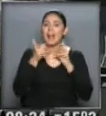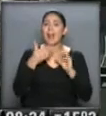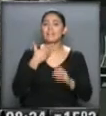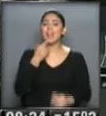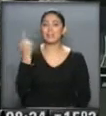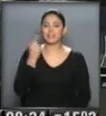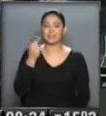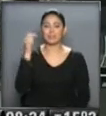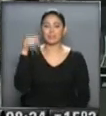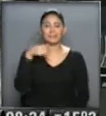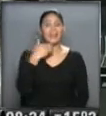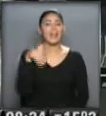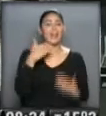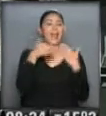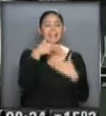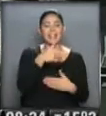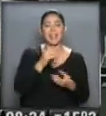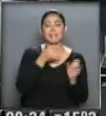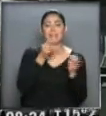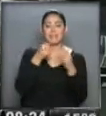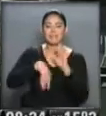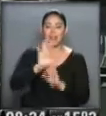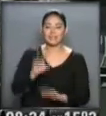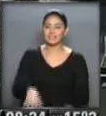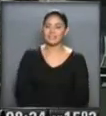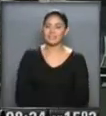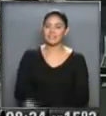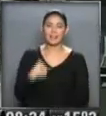ahora va a vender mucho más. Qué horror. Después de Alejo. Muy bien el portugués. Qué vergüenza.